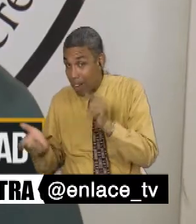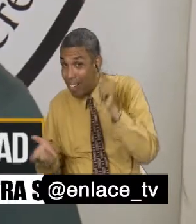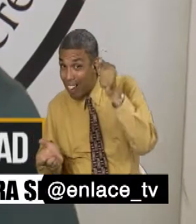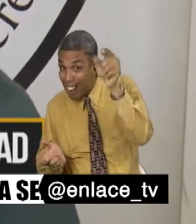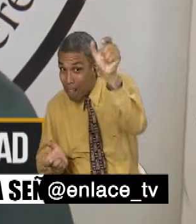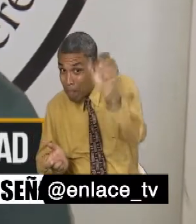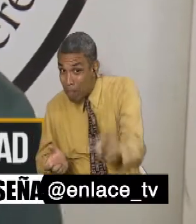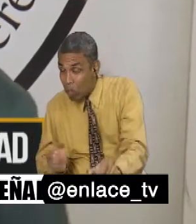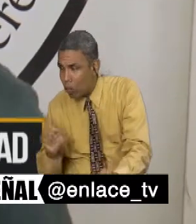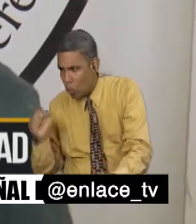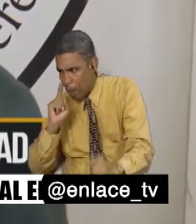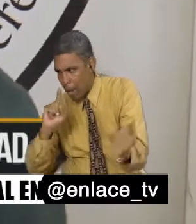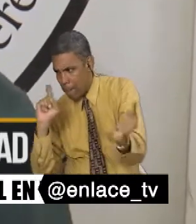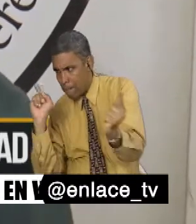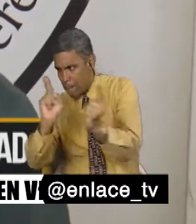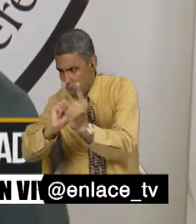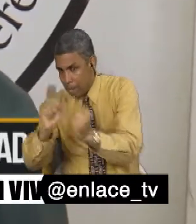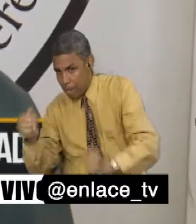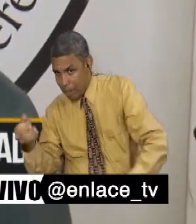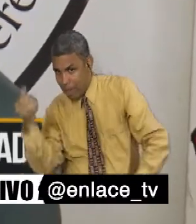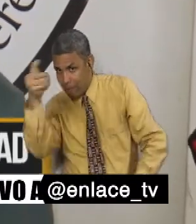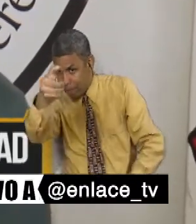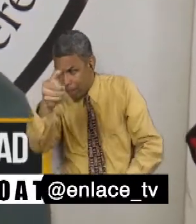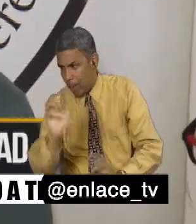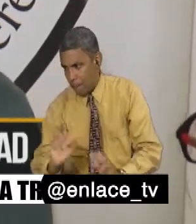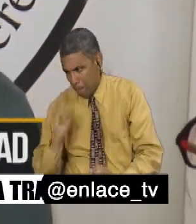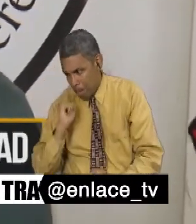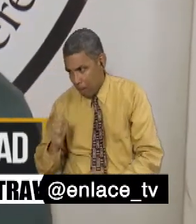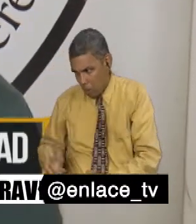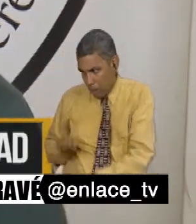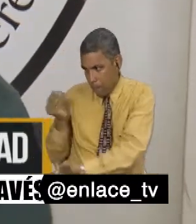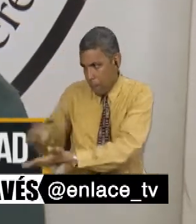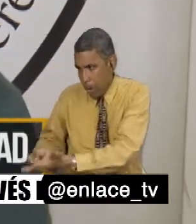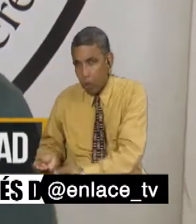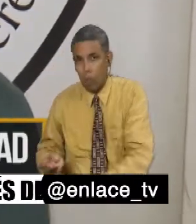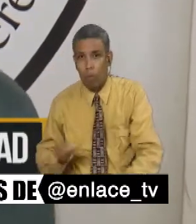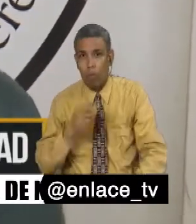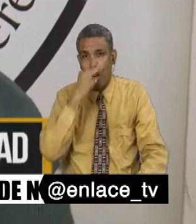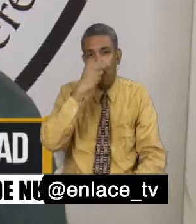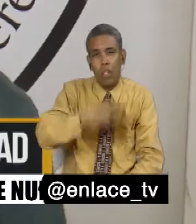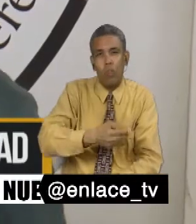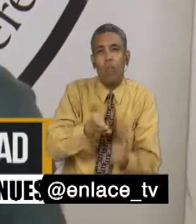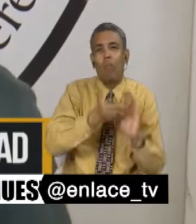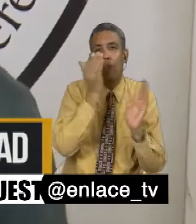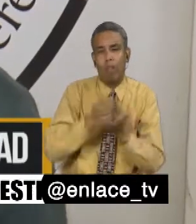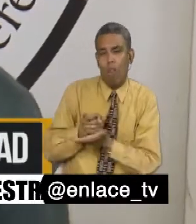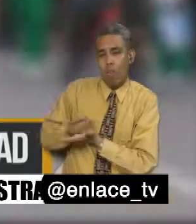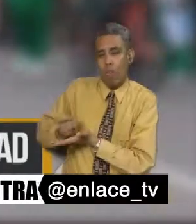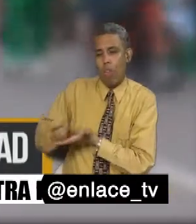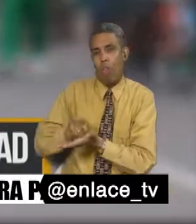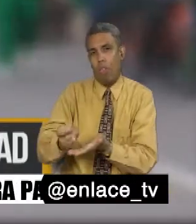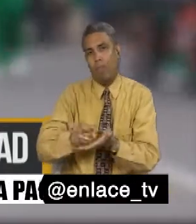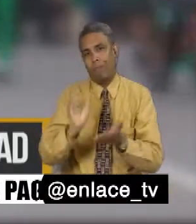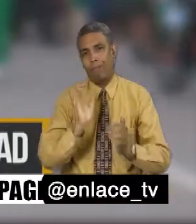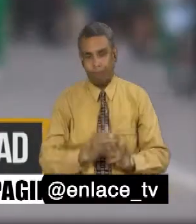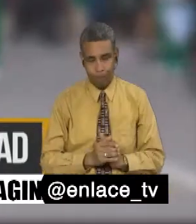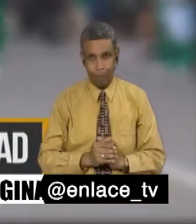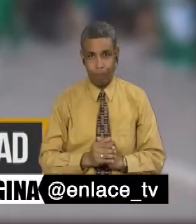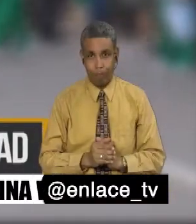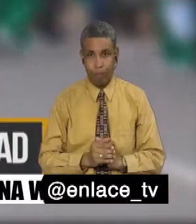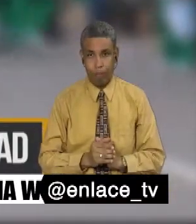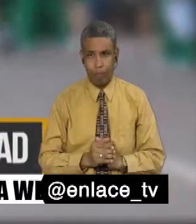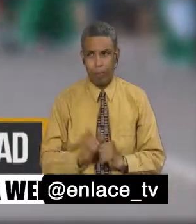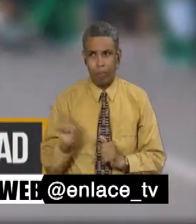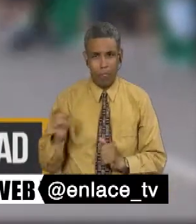va diferente, las modalidades delictivas y lo que ganan estos menores por eso. Madero Vergera aseguró